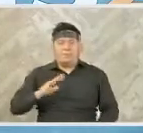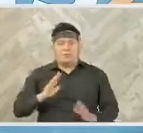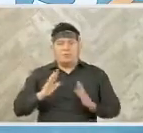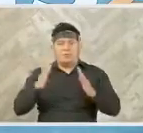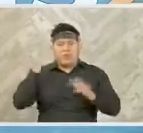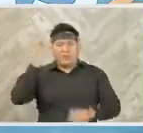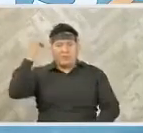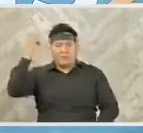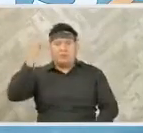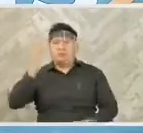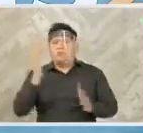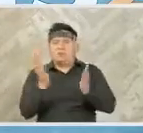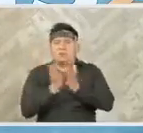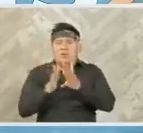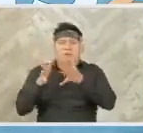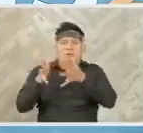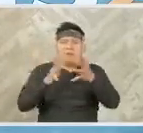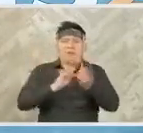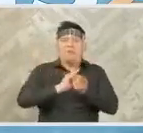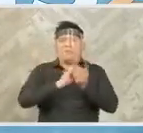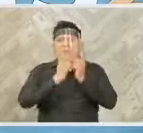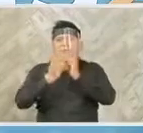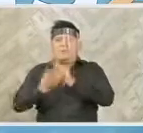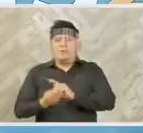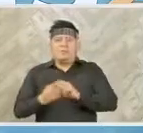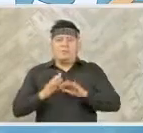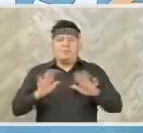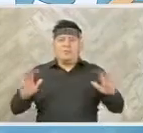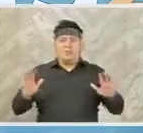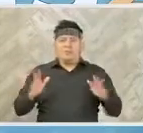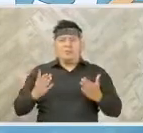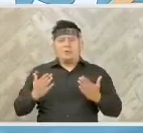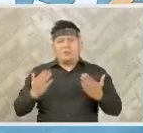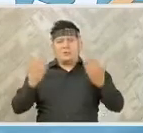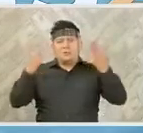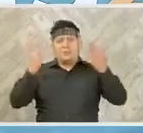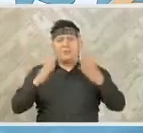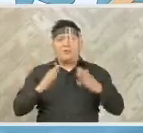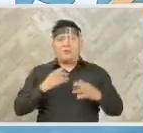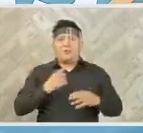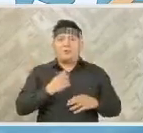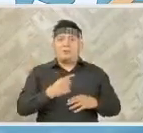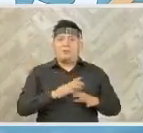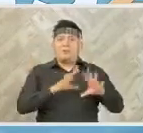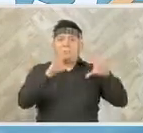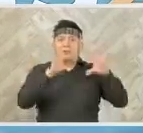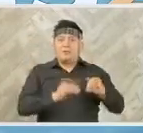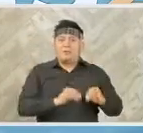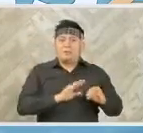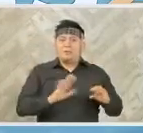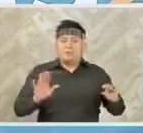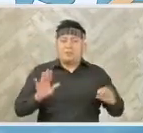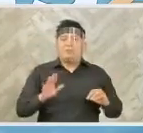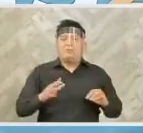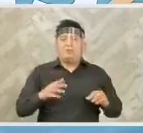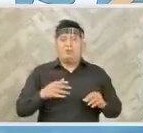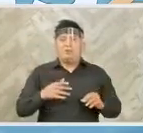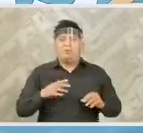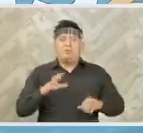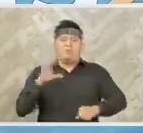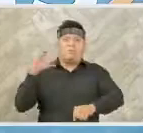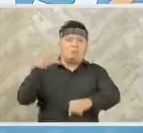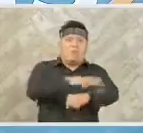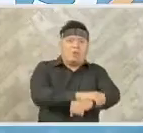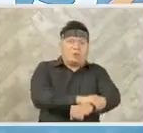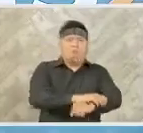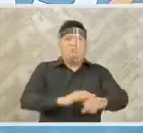enfocados a transformar como tal territorios para no permitir que germine, como lo dije hace un momento, la criminalidad. Las capturas están a la orden del día,